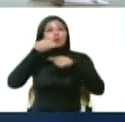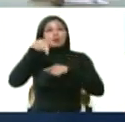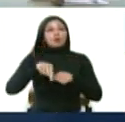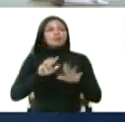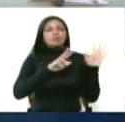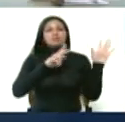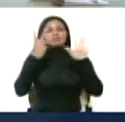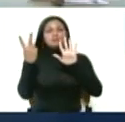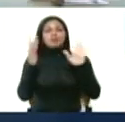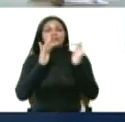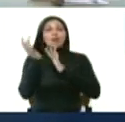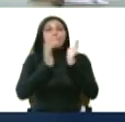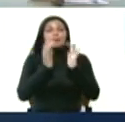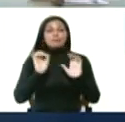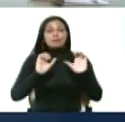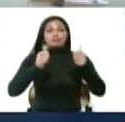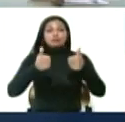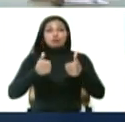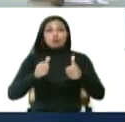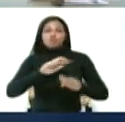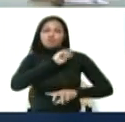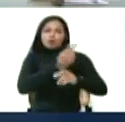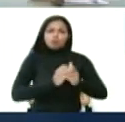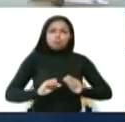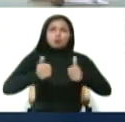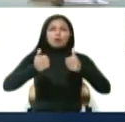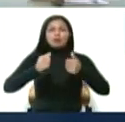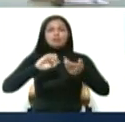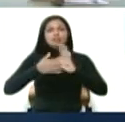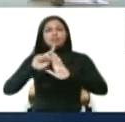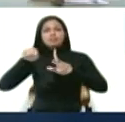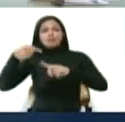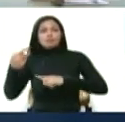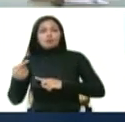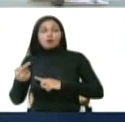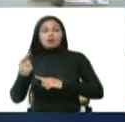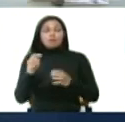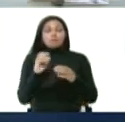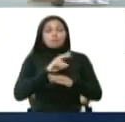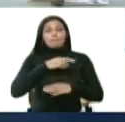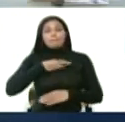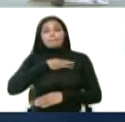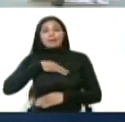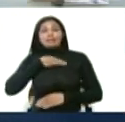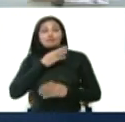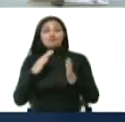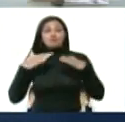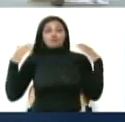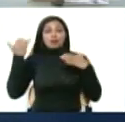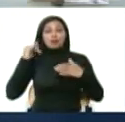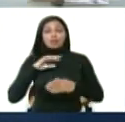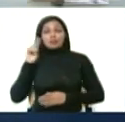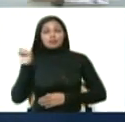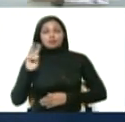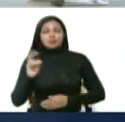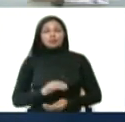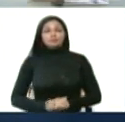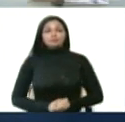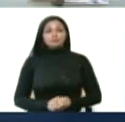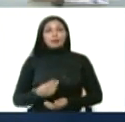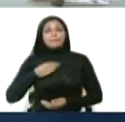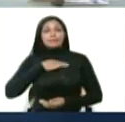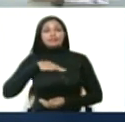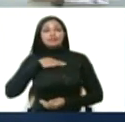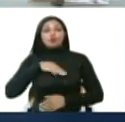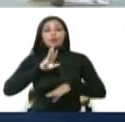abril, arrancaba con fuerza lo que después ha sido una de las grandes misiones de Venezuela, la misión